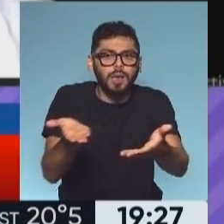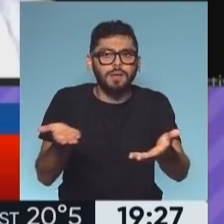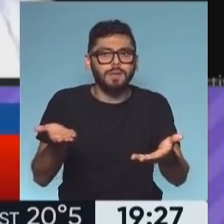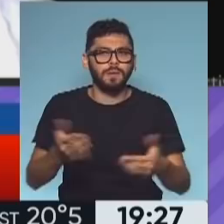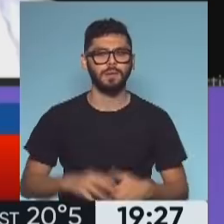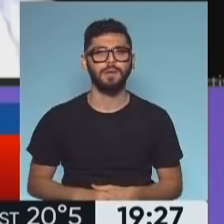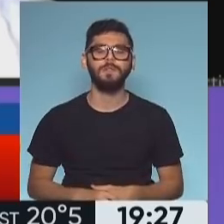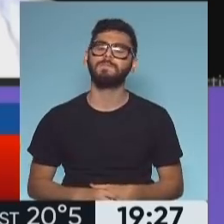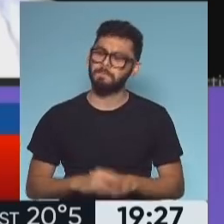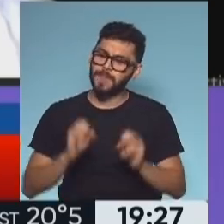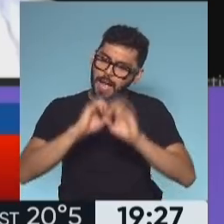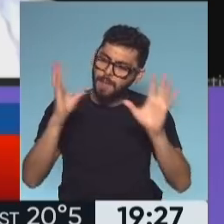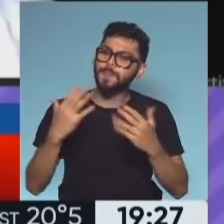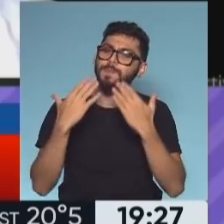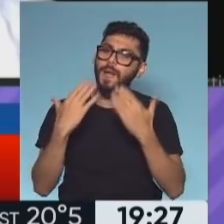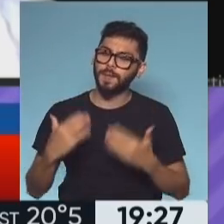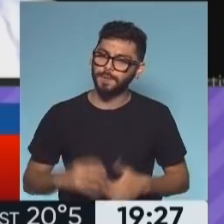es. Arnaldo Bin, muchas gracias.